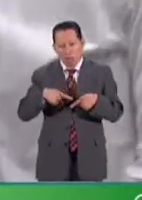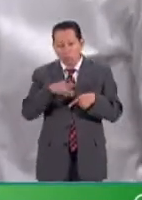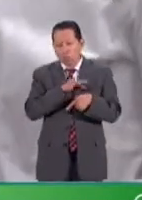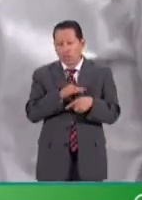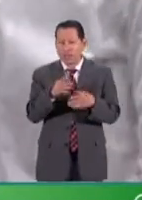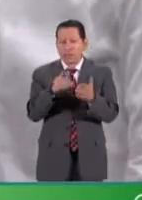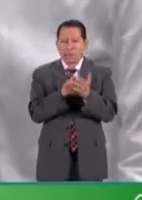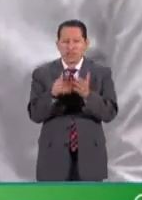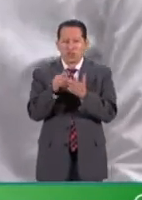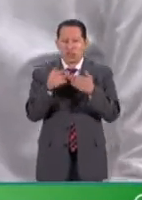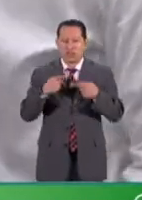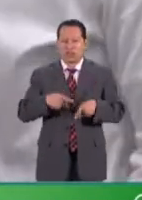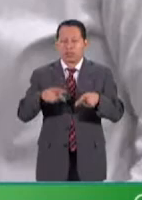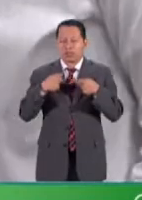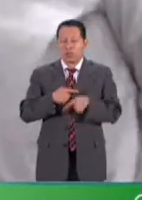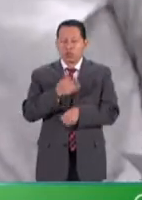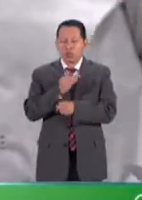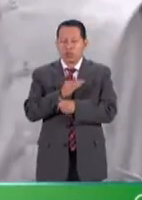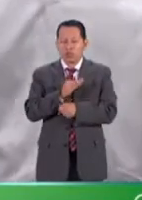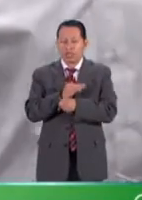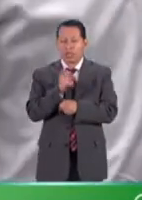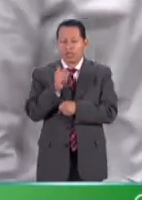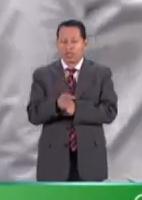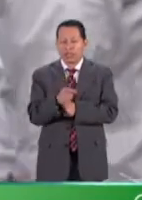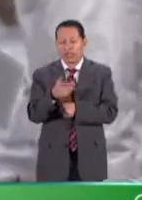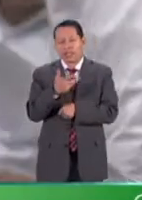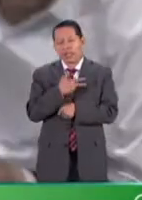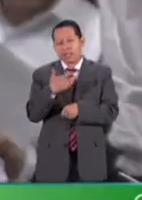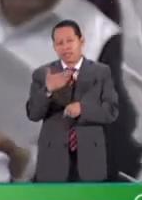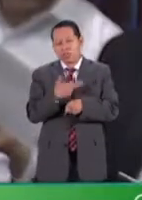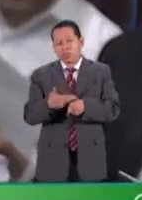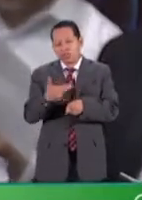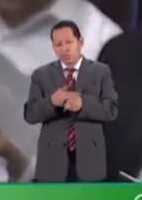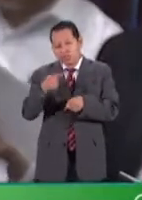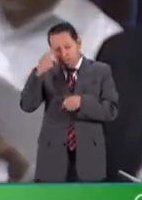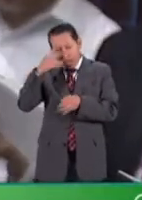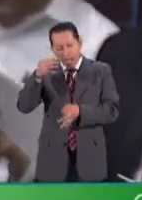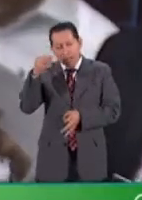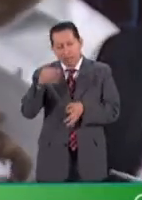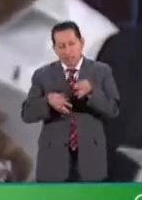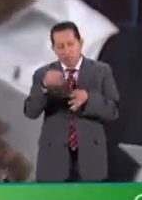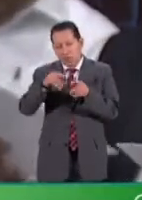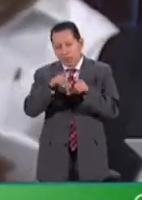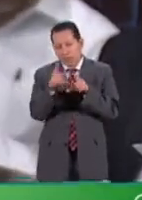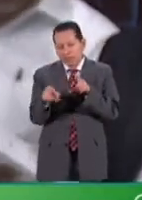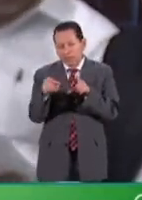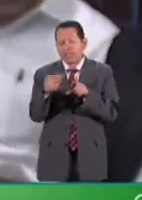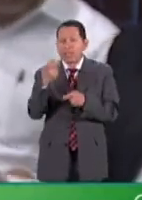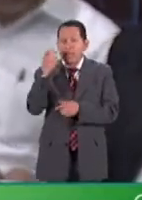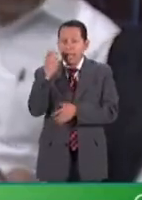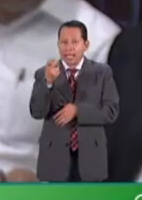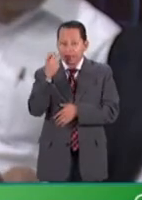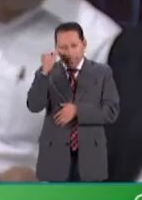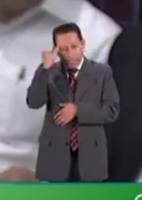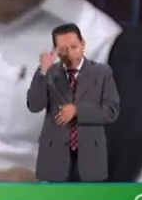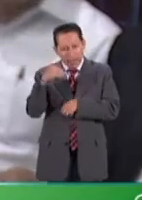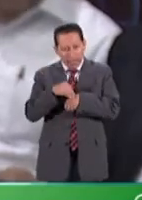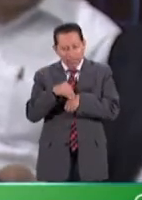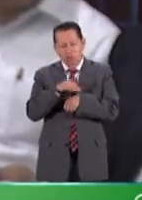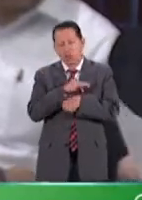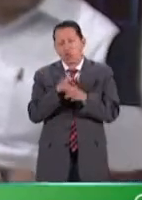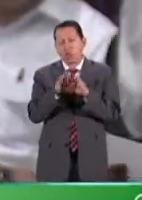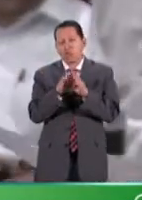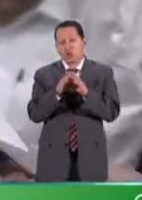dejar a millones de ciudadanos que hoy tienen procesos en los tribunales del país y que con esta ocurrencia